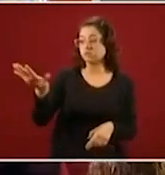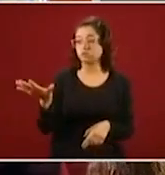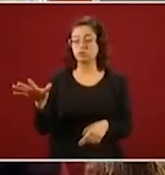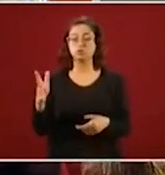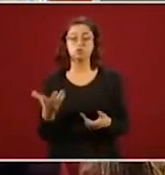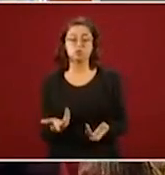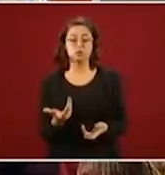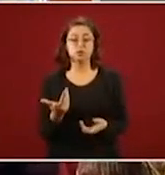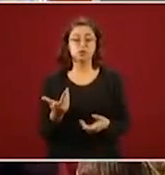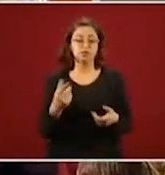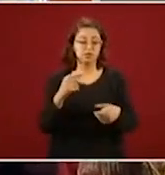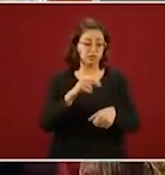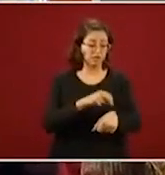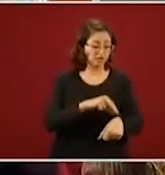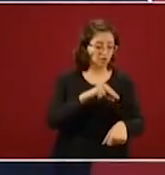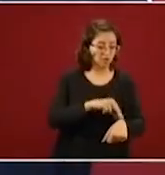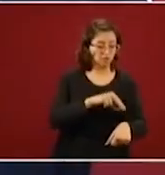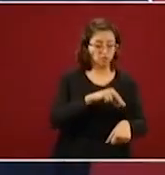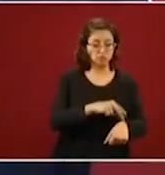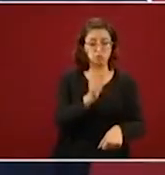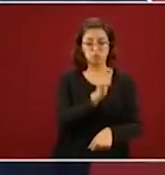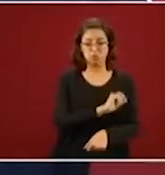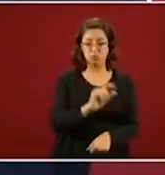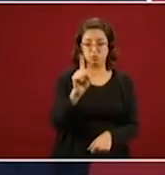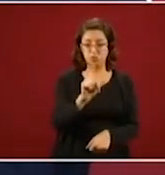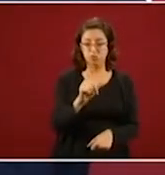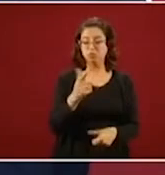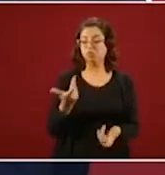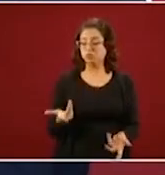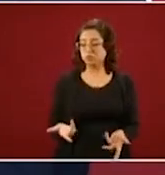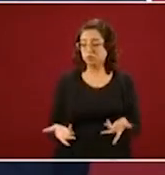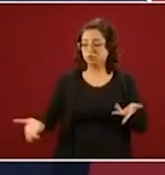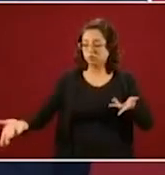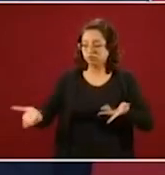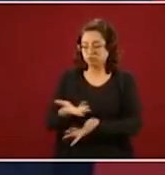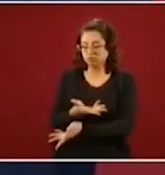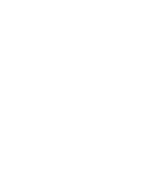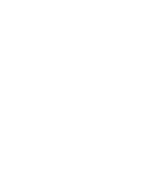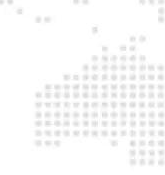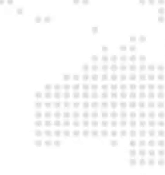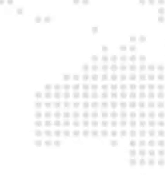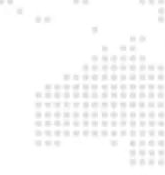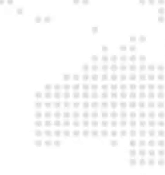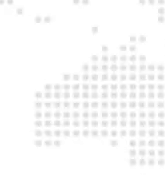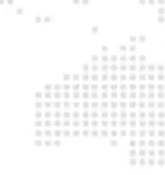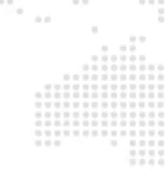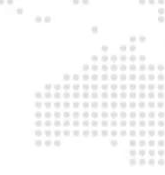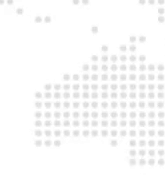de los profesionales de la salud y de los usuarios de la atención médica.